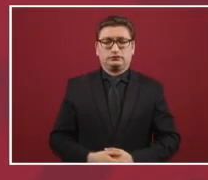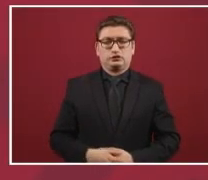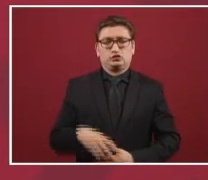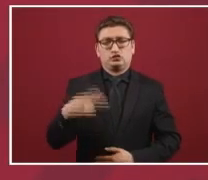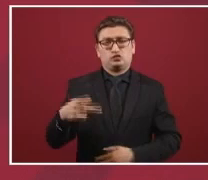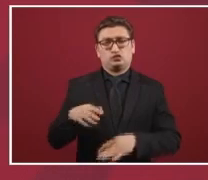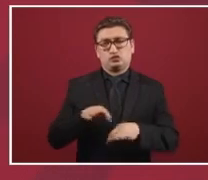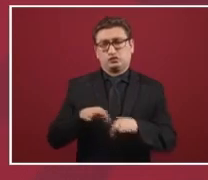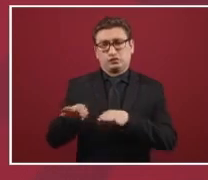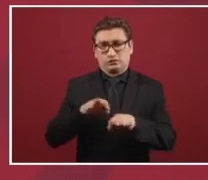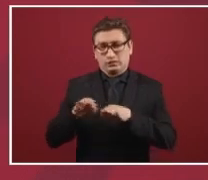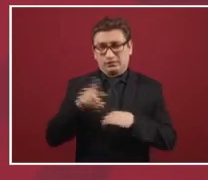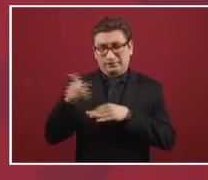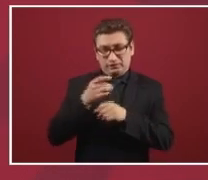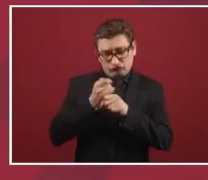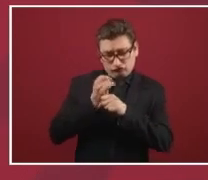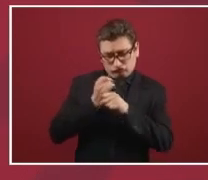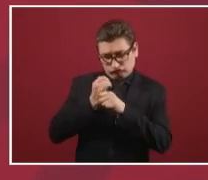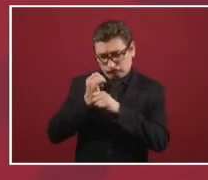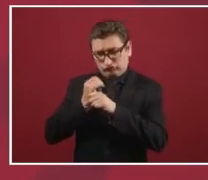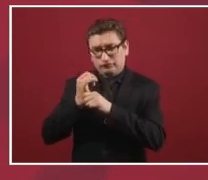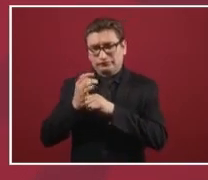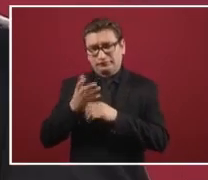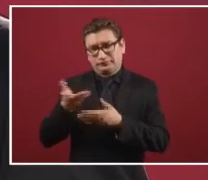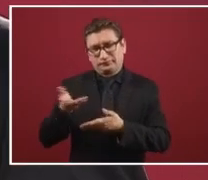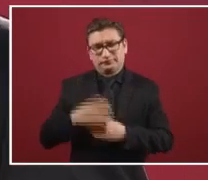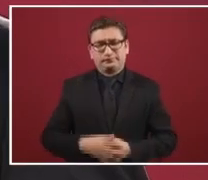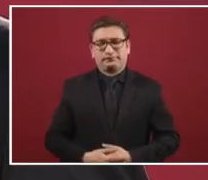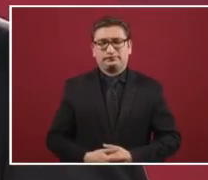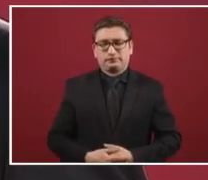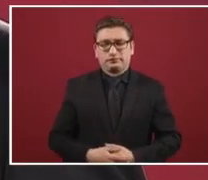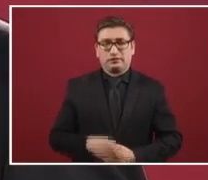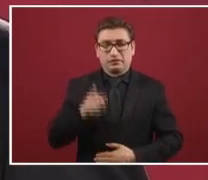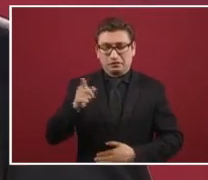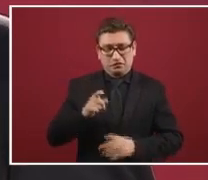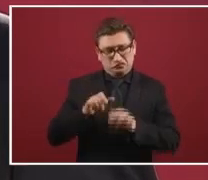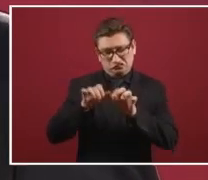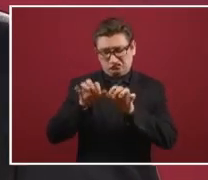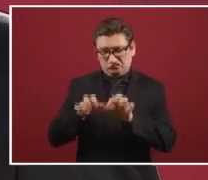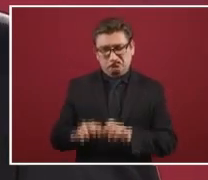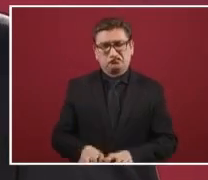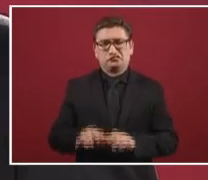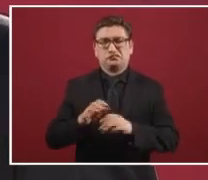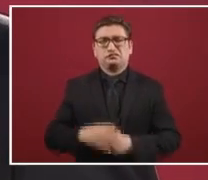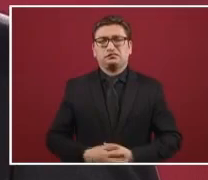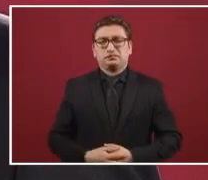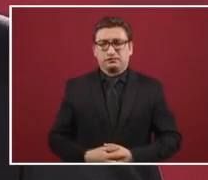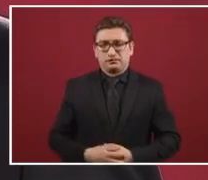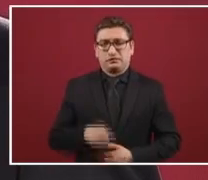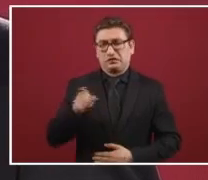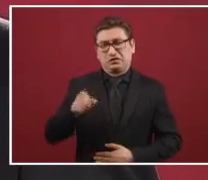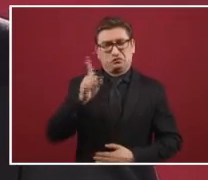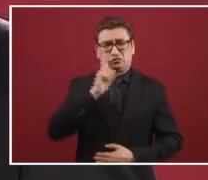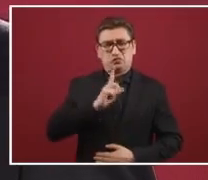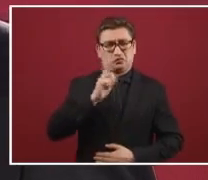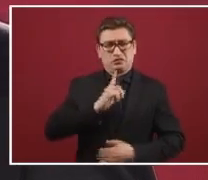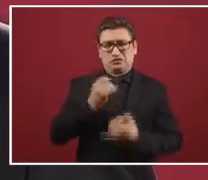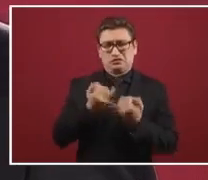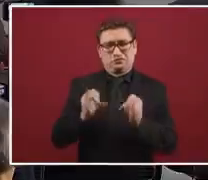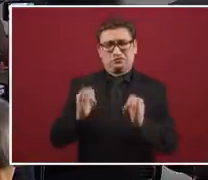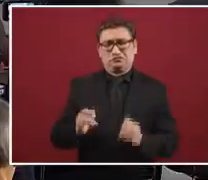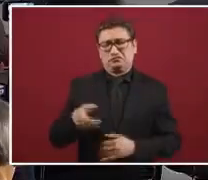como académica, como investigadora, como escritora, como mujer